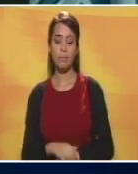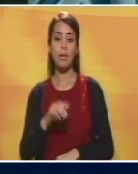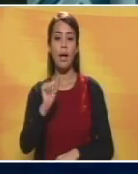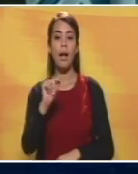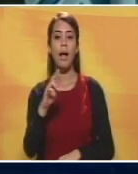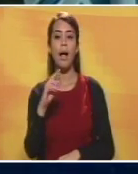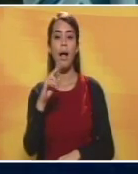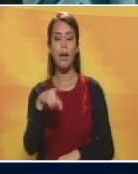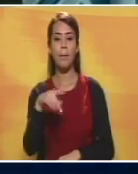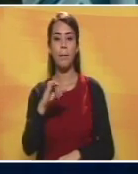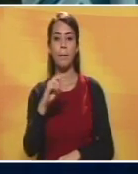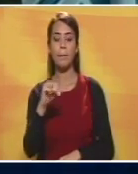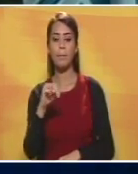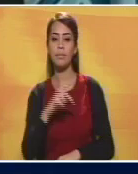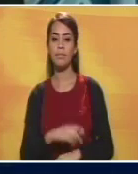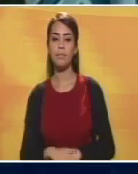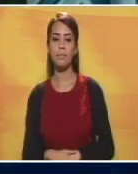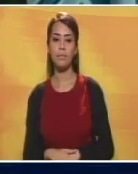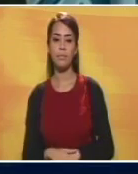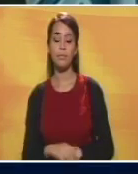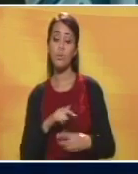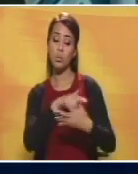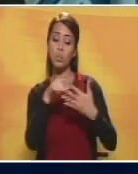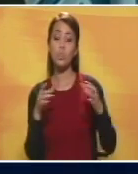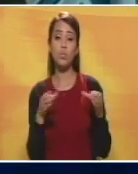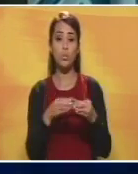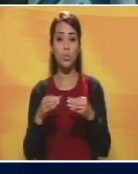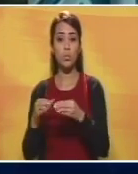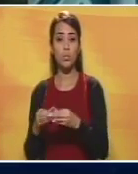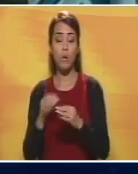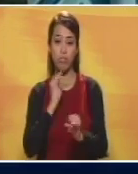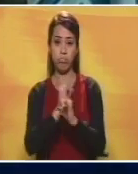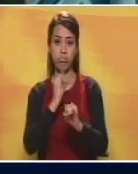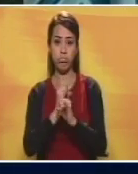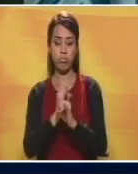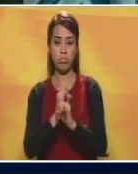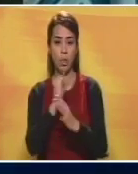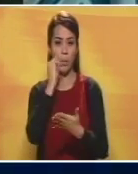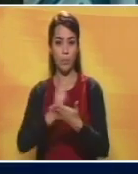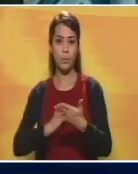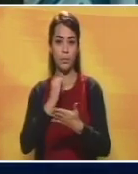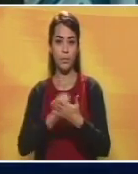Artim, operan con páginas web registradas.